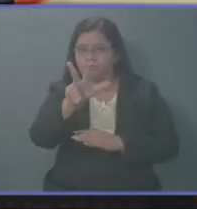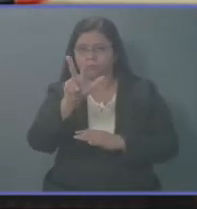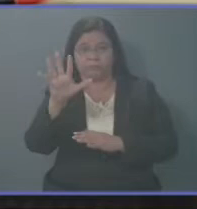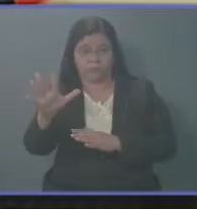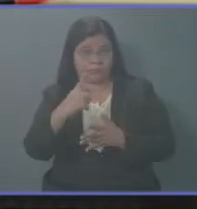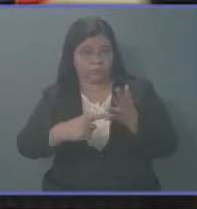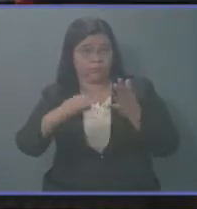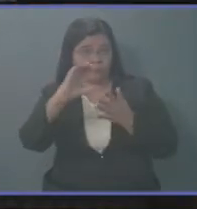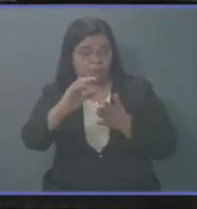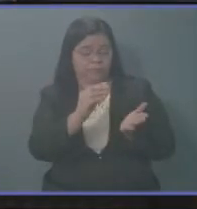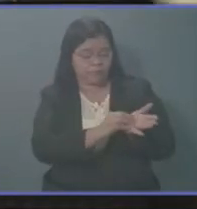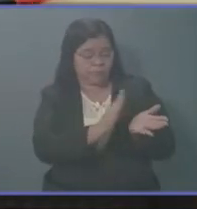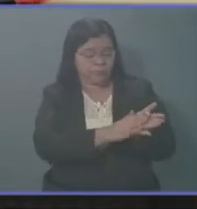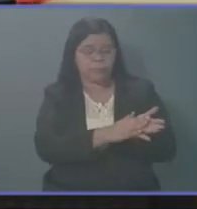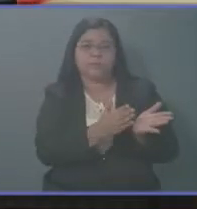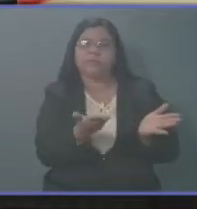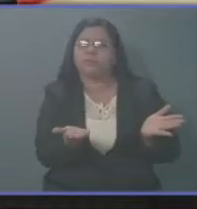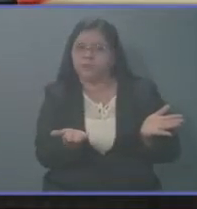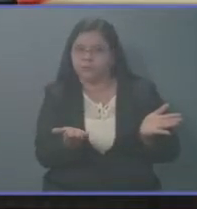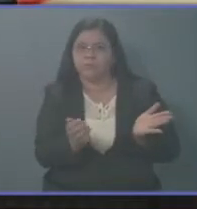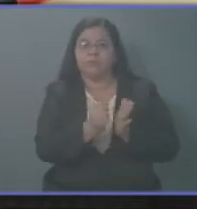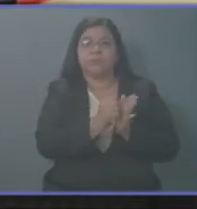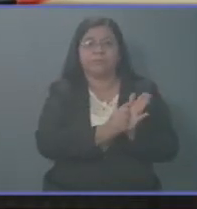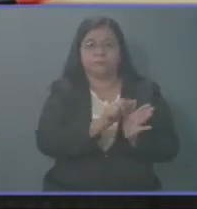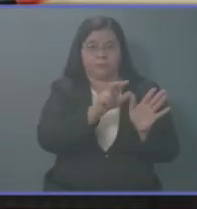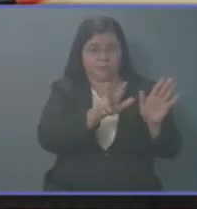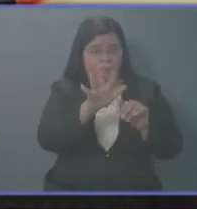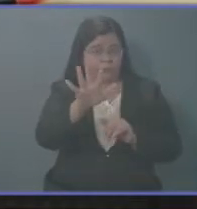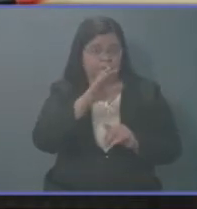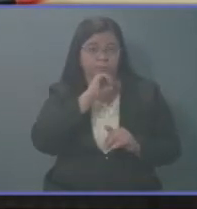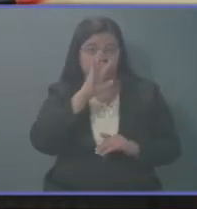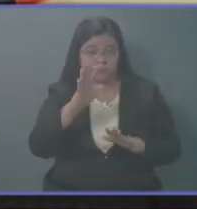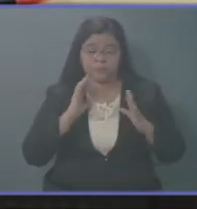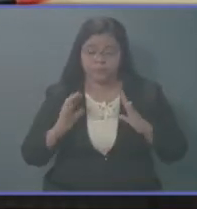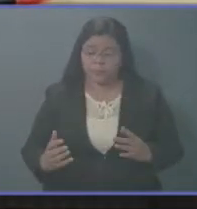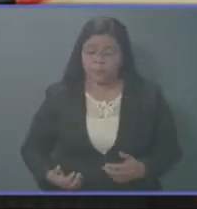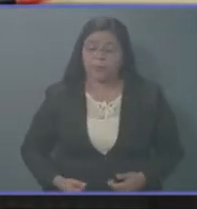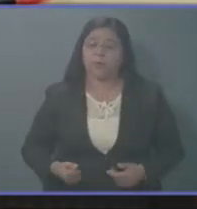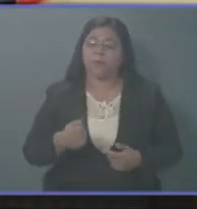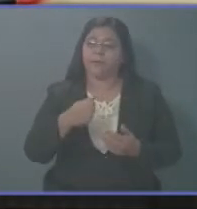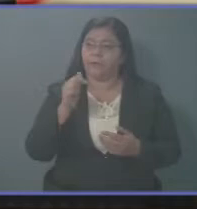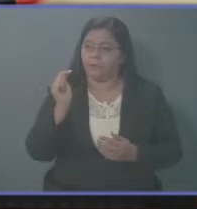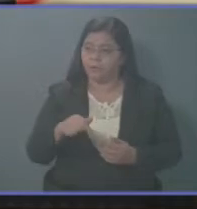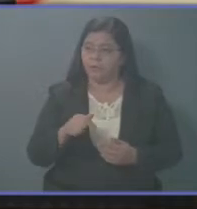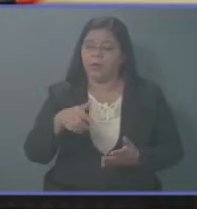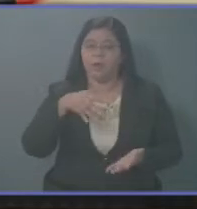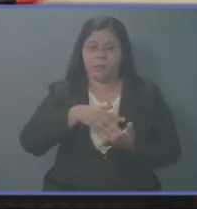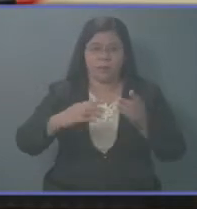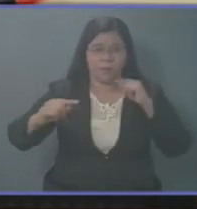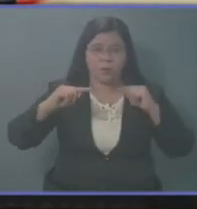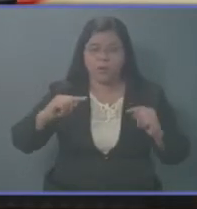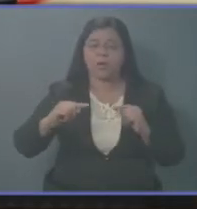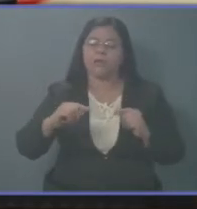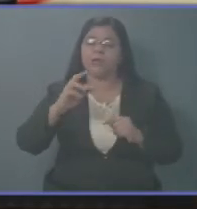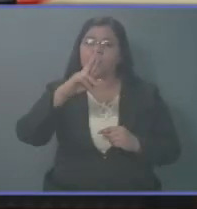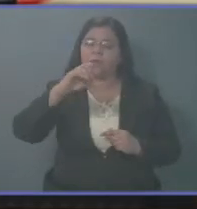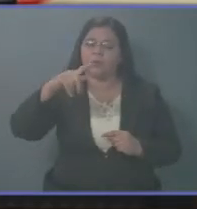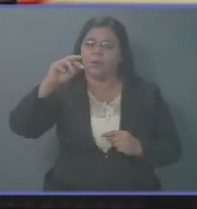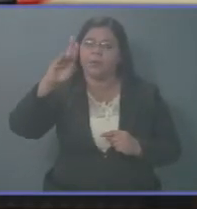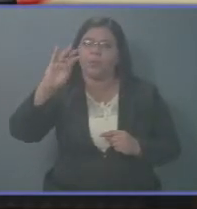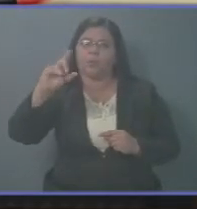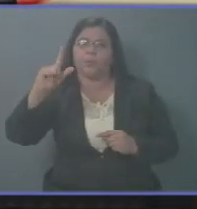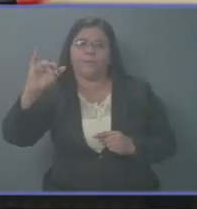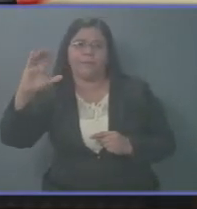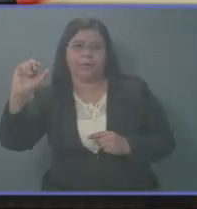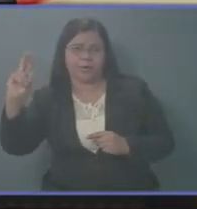135 de la Constitución de la República establecen: artículo 85, el gobierno republicano, democrático y representativo, el sistema político